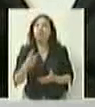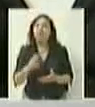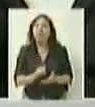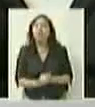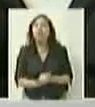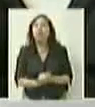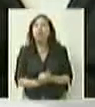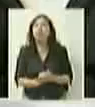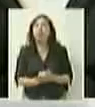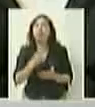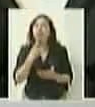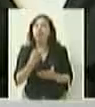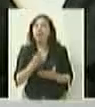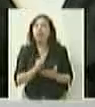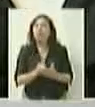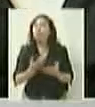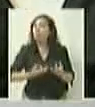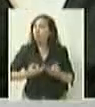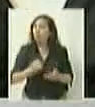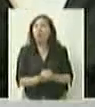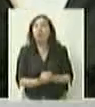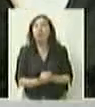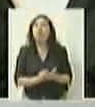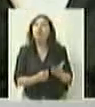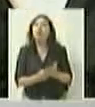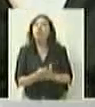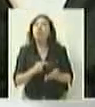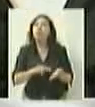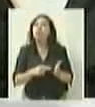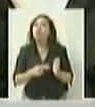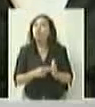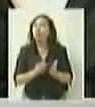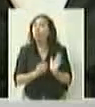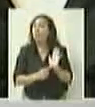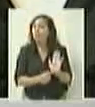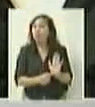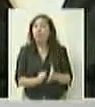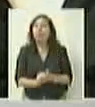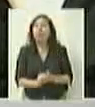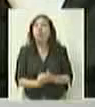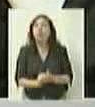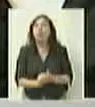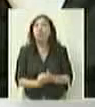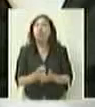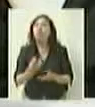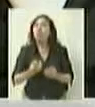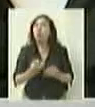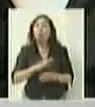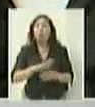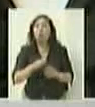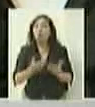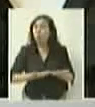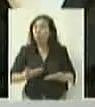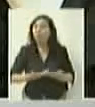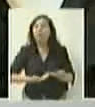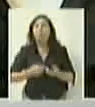lugar, se ha pretendido decir y hacer un cálculo del costo que significaría estas presentaciones a cálculo de tarifa comercial